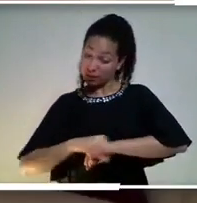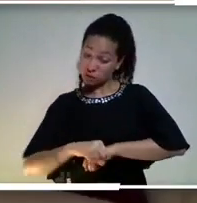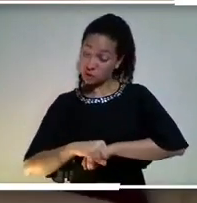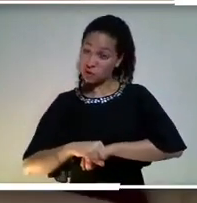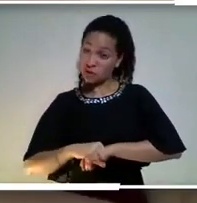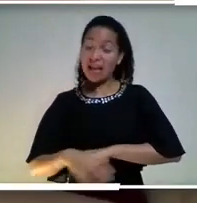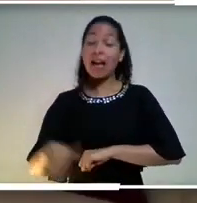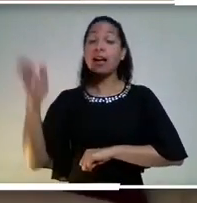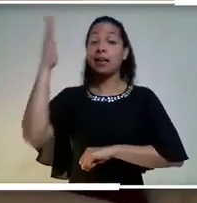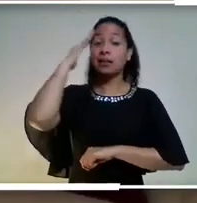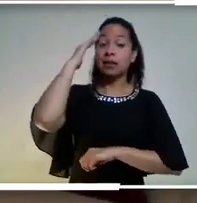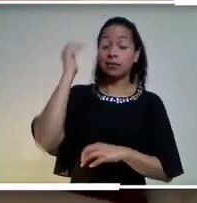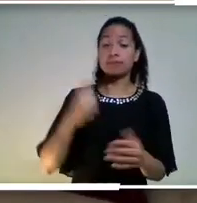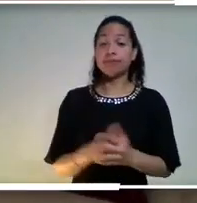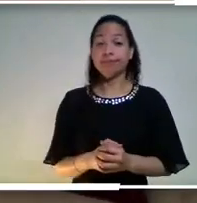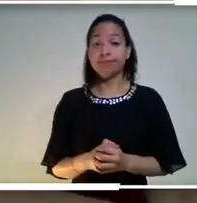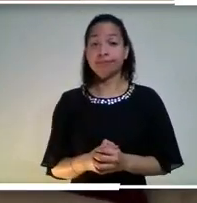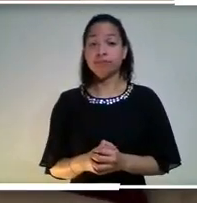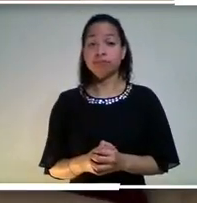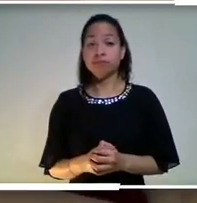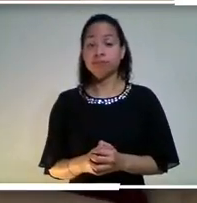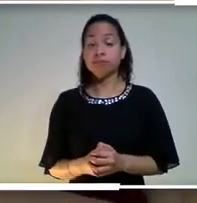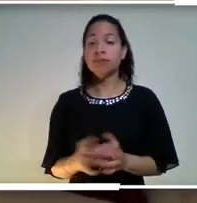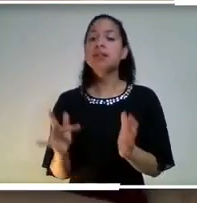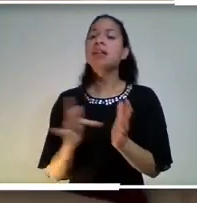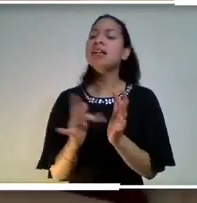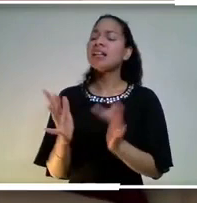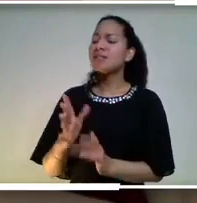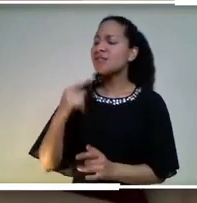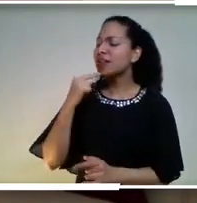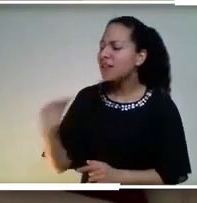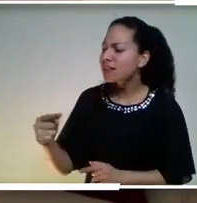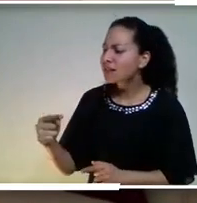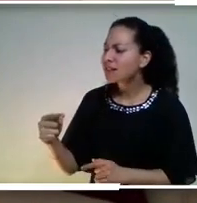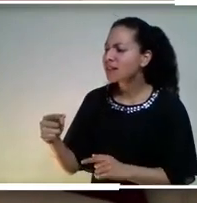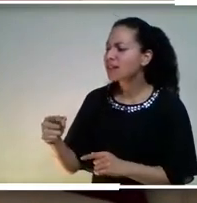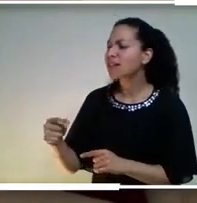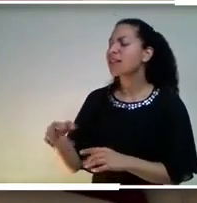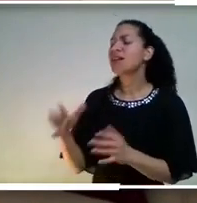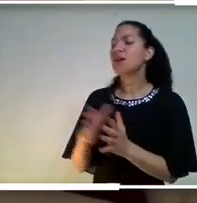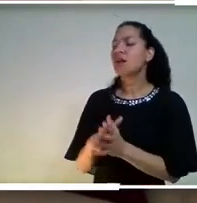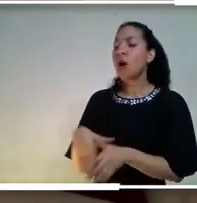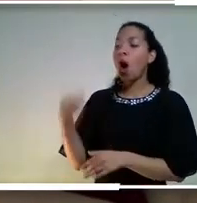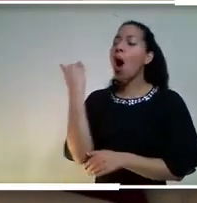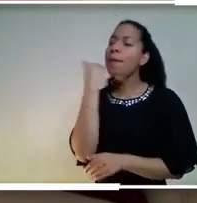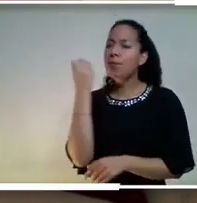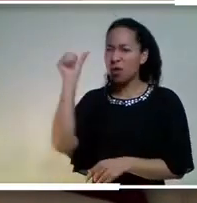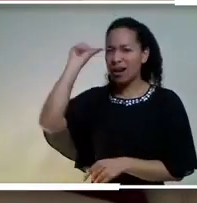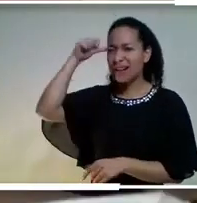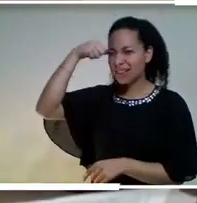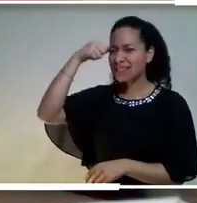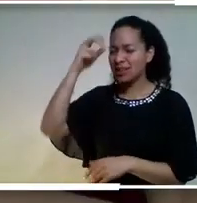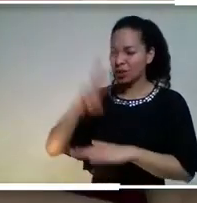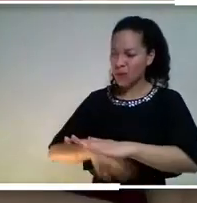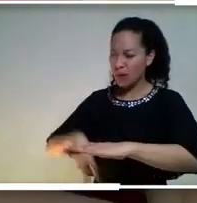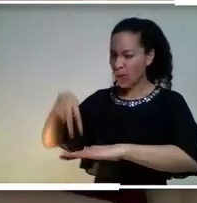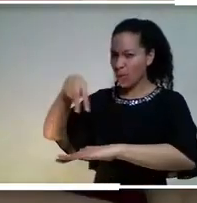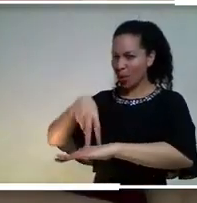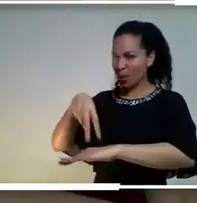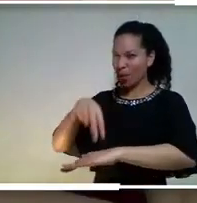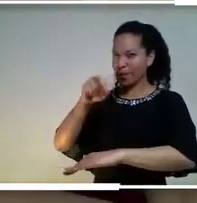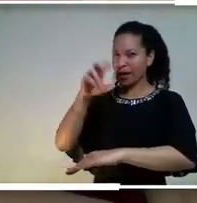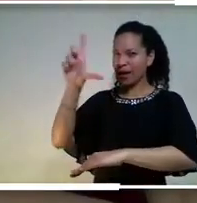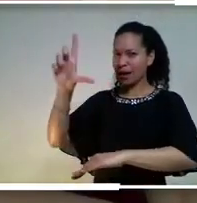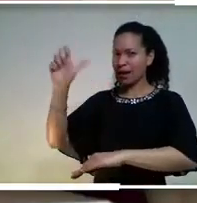resucitar y a ella le contestó que sabía que lo necesitaría en el día postrero porque marqueta era segura de jesús y tenía la teología de